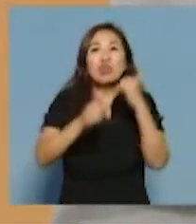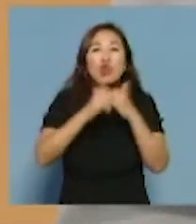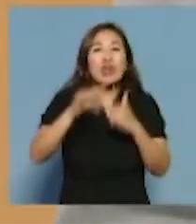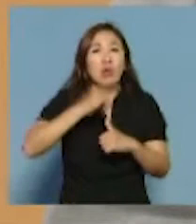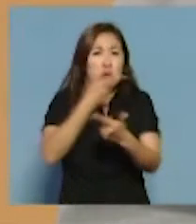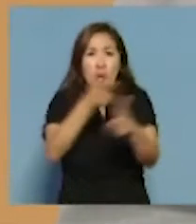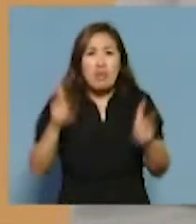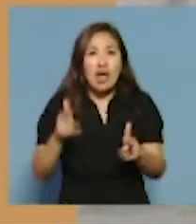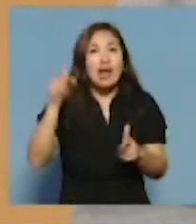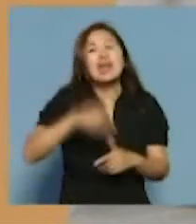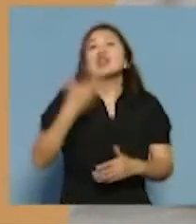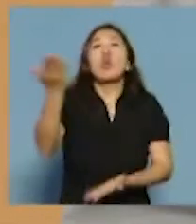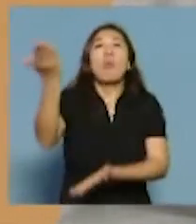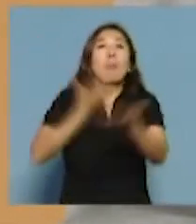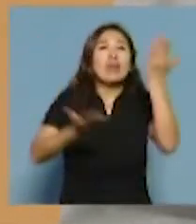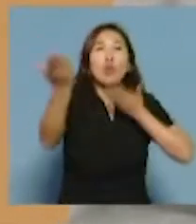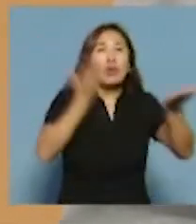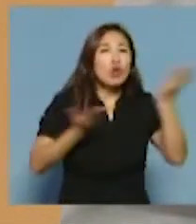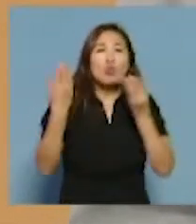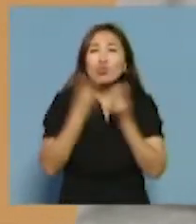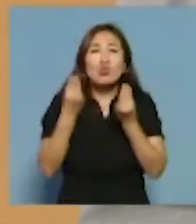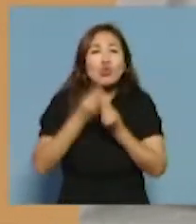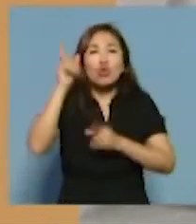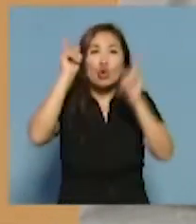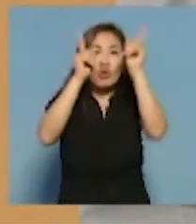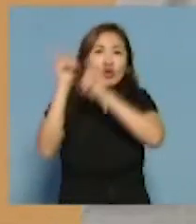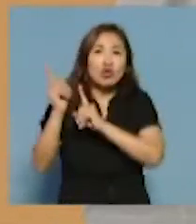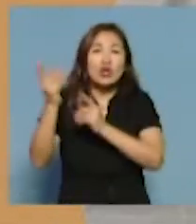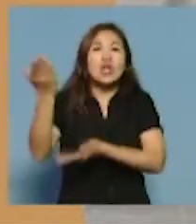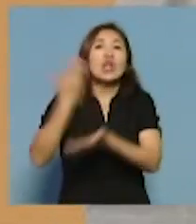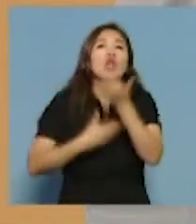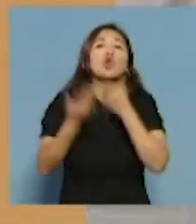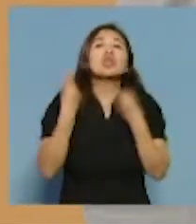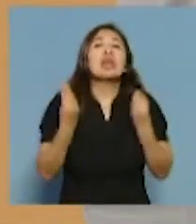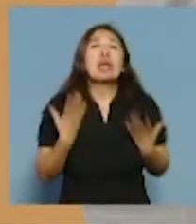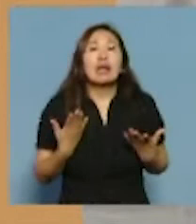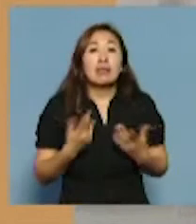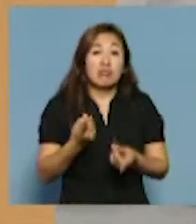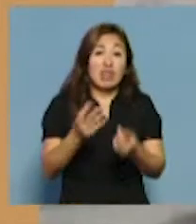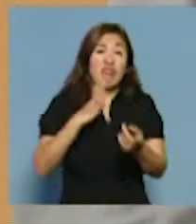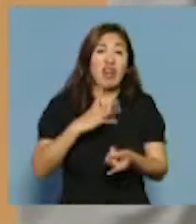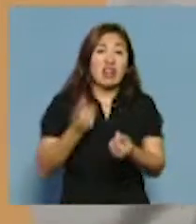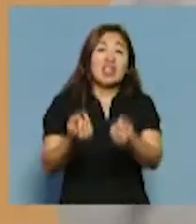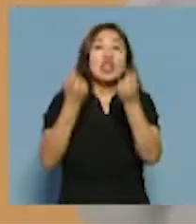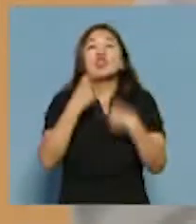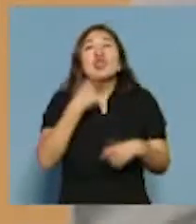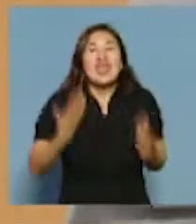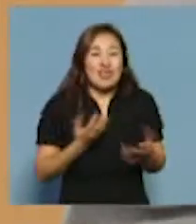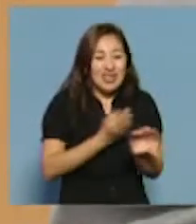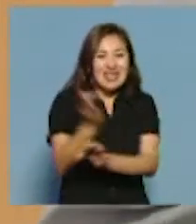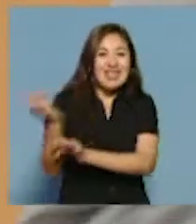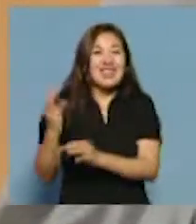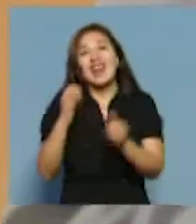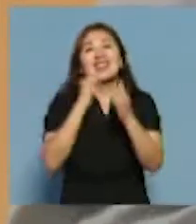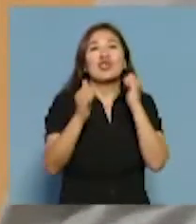pedido de muchos colegas en las capacitaciones que hacemos con el instituto donde nos decían bueno yo quiero enseñar historia